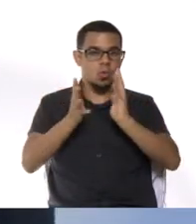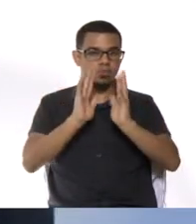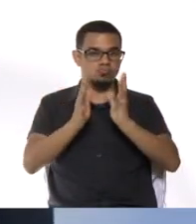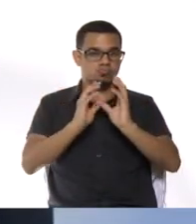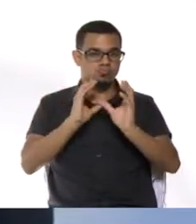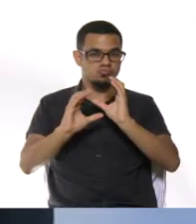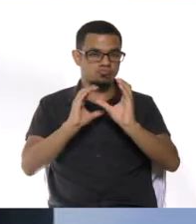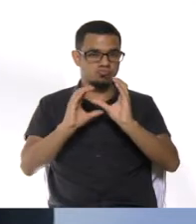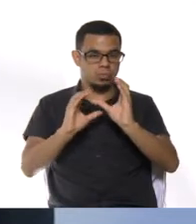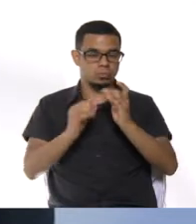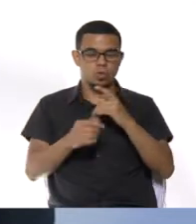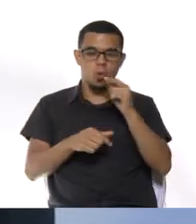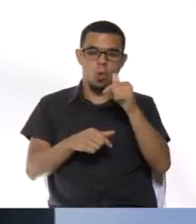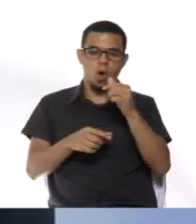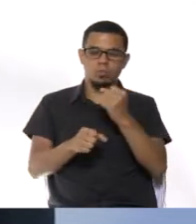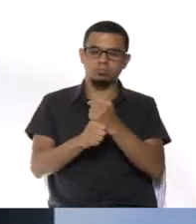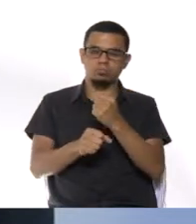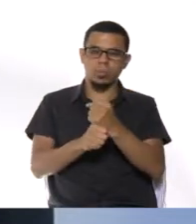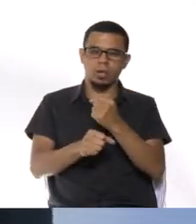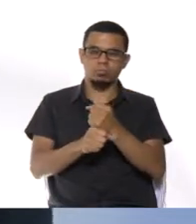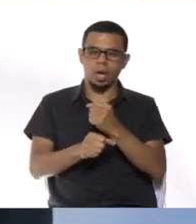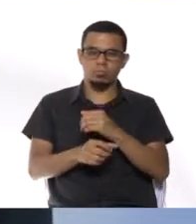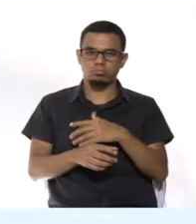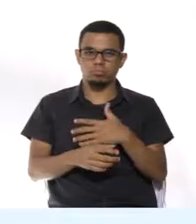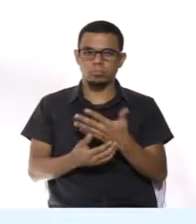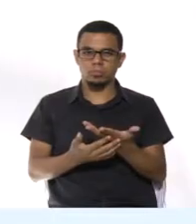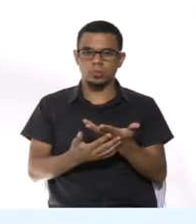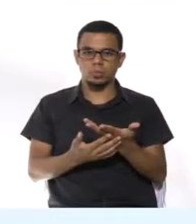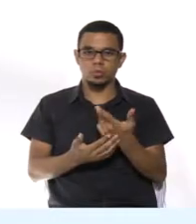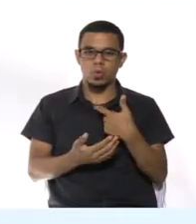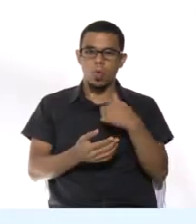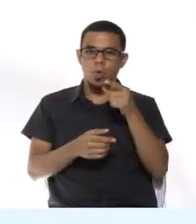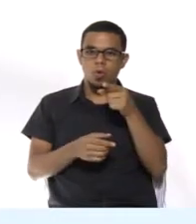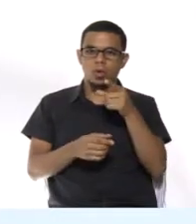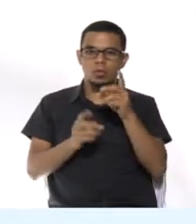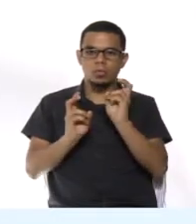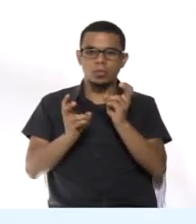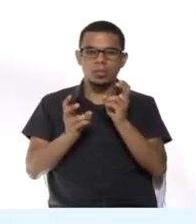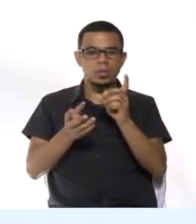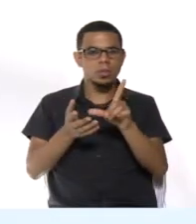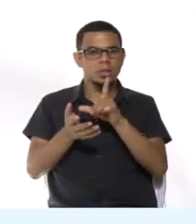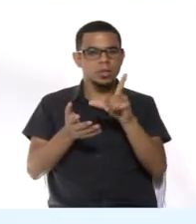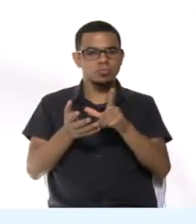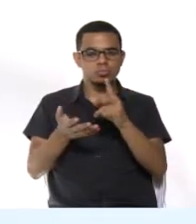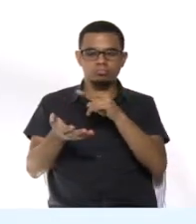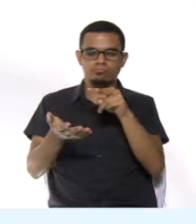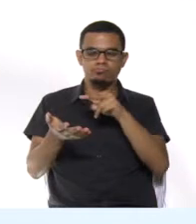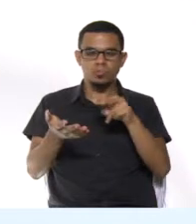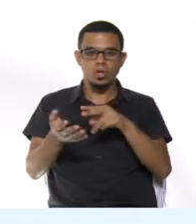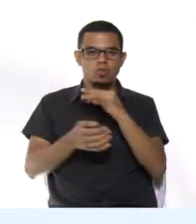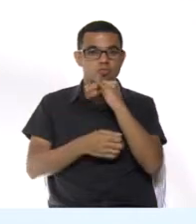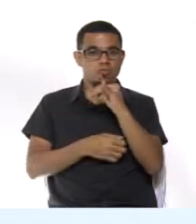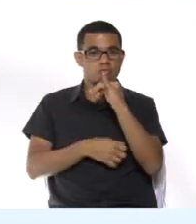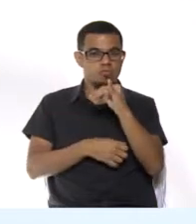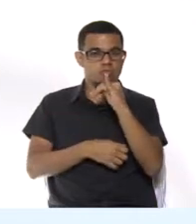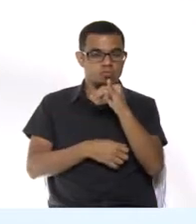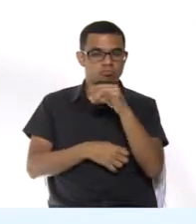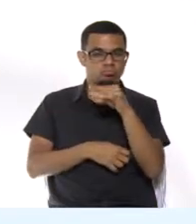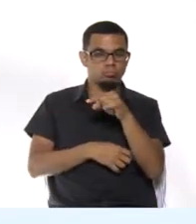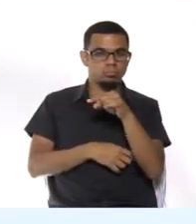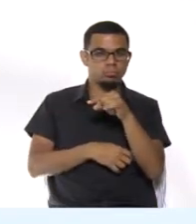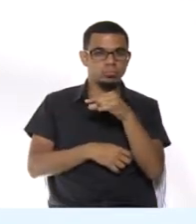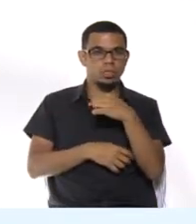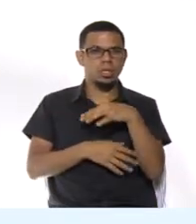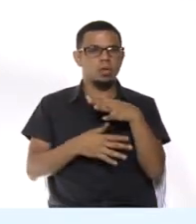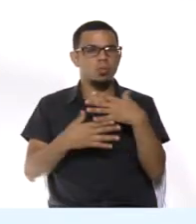trabajando diferentes tipos de texto, pero vamos a hacer énfasis en lo que es el texto informativo, donde conversaremos un poco la definición